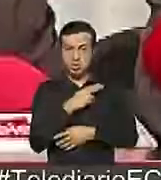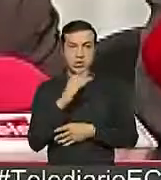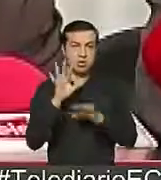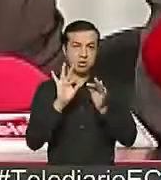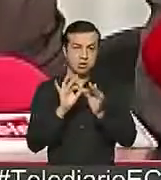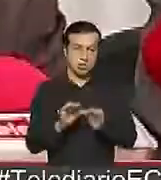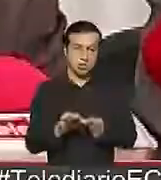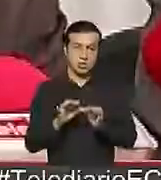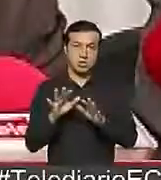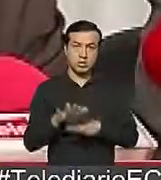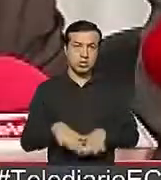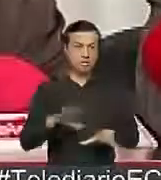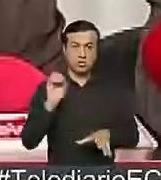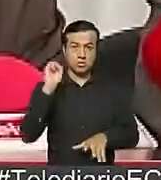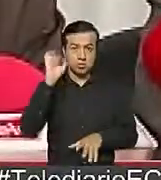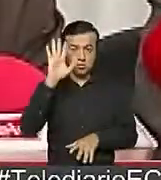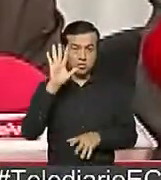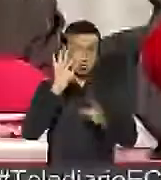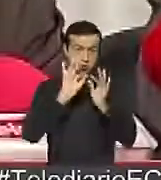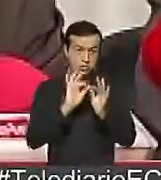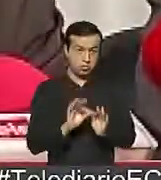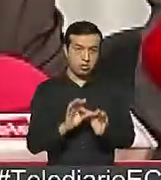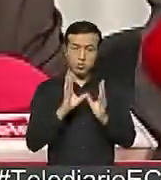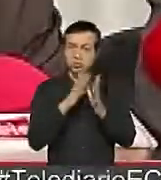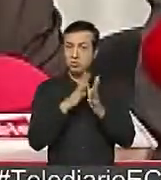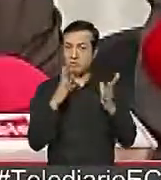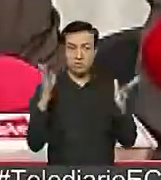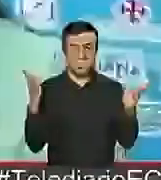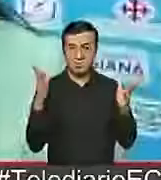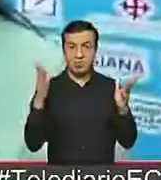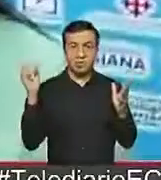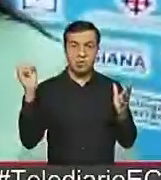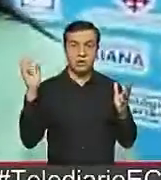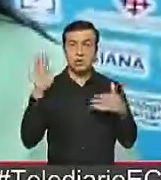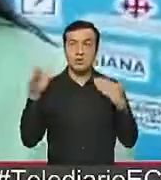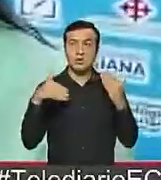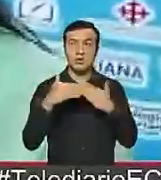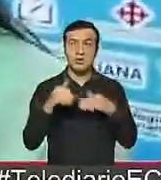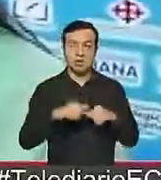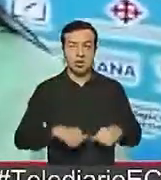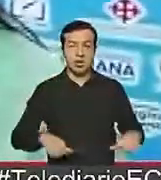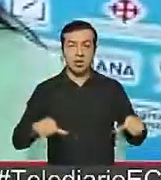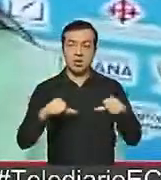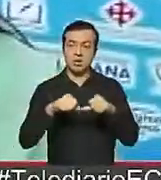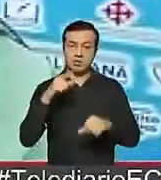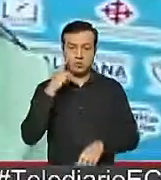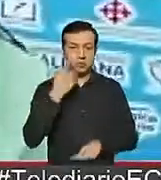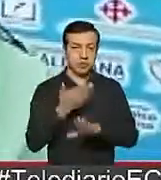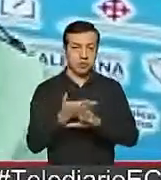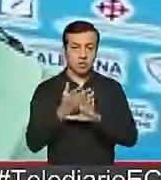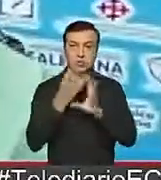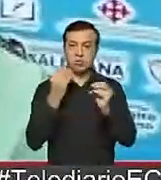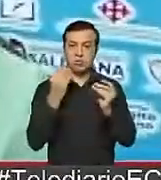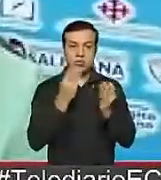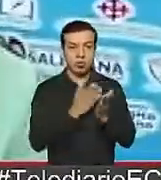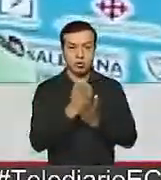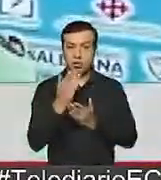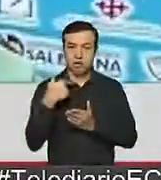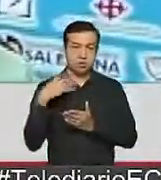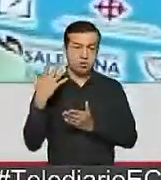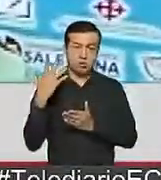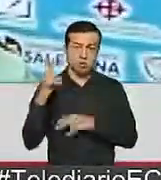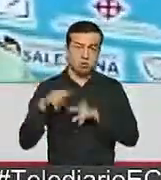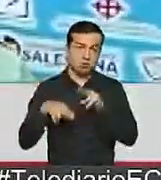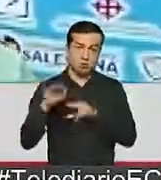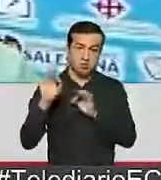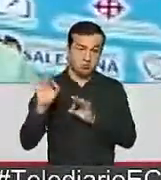los retroproyectores, para reparar aires. Dentro de las aulas es evidente, muchas facultades están sin